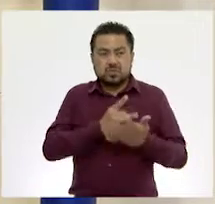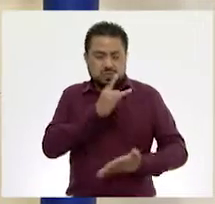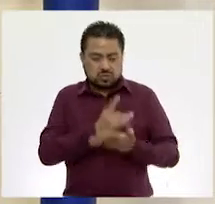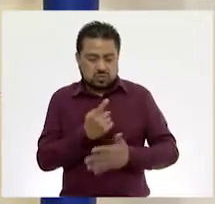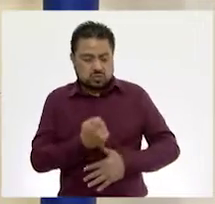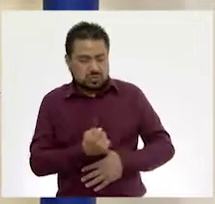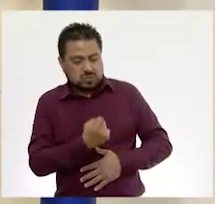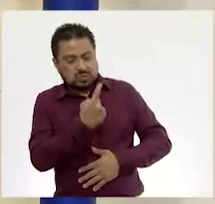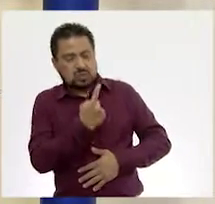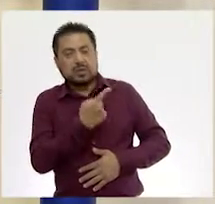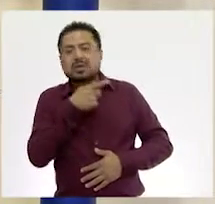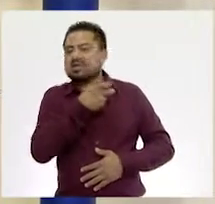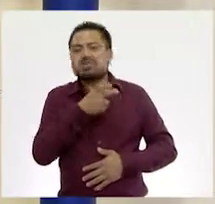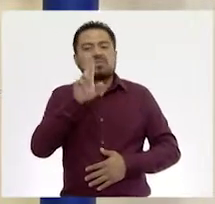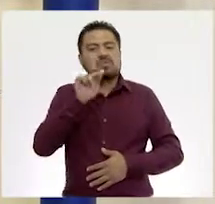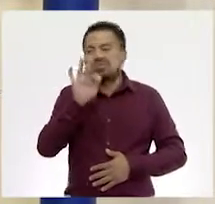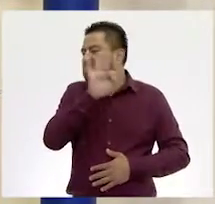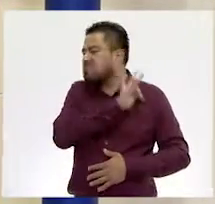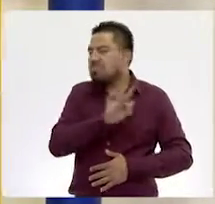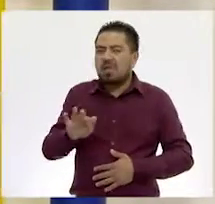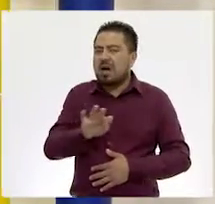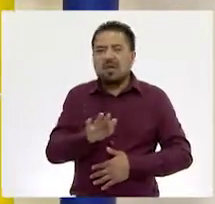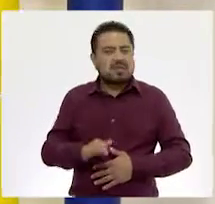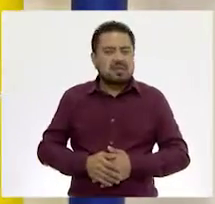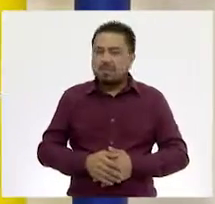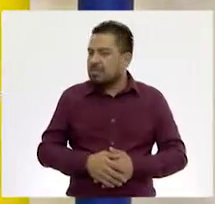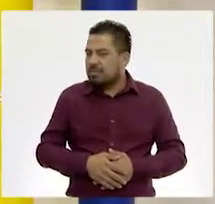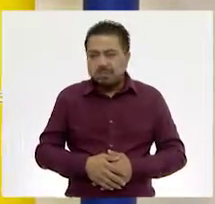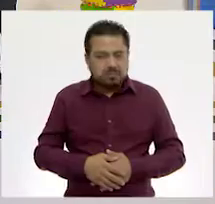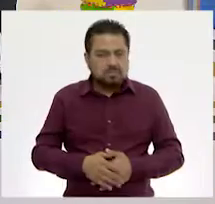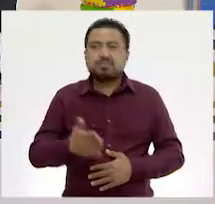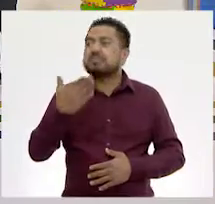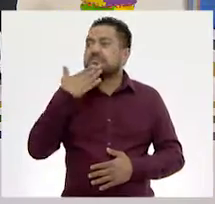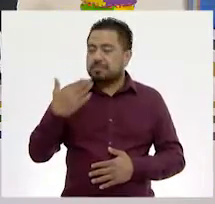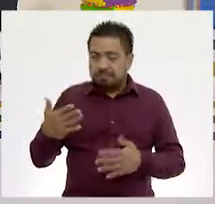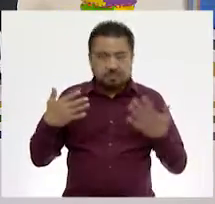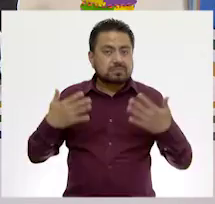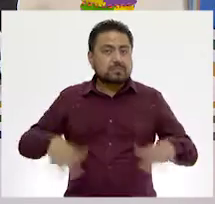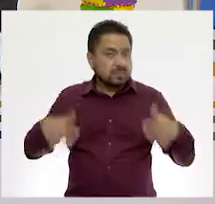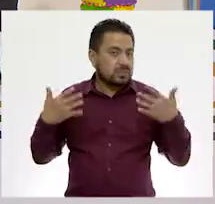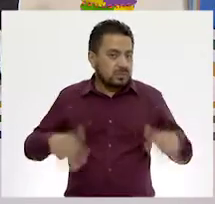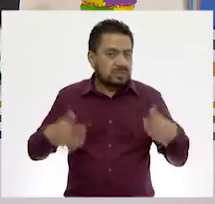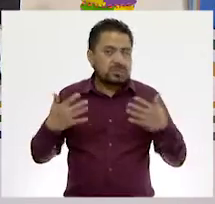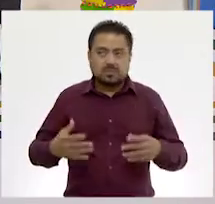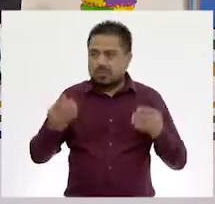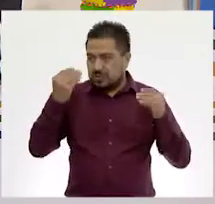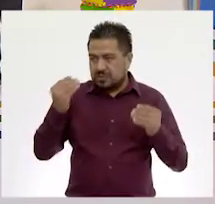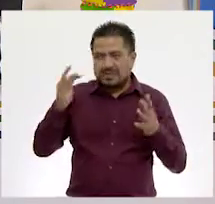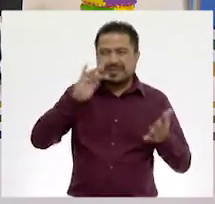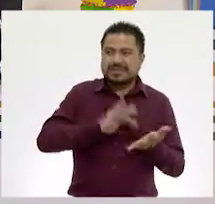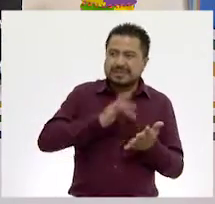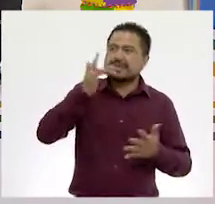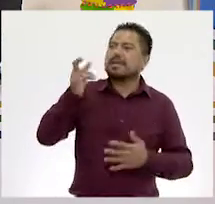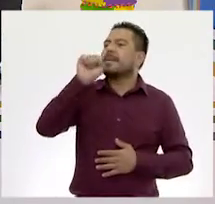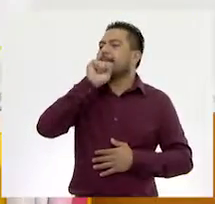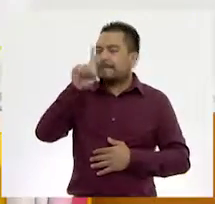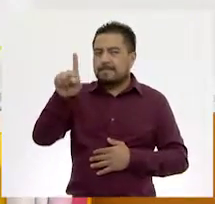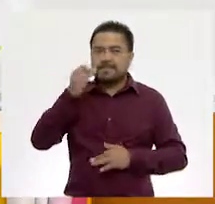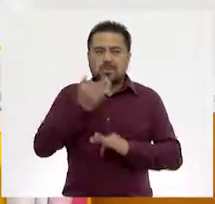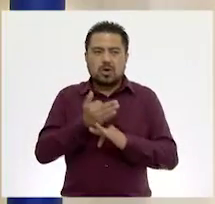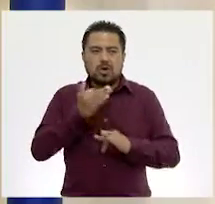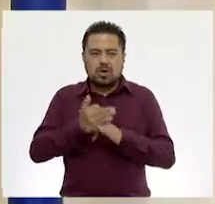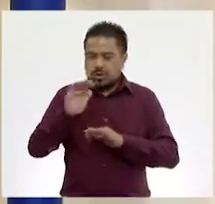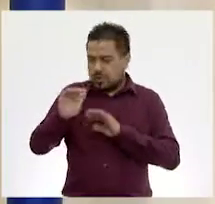una. Entonces, esta no puede entrar en las rimas. Muy bien, Fabián. ¿Mm? Pues muchas gracias también por